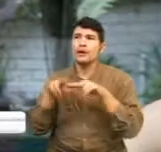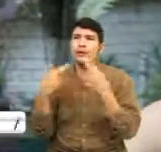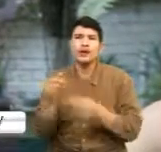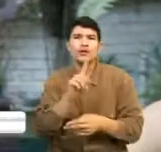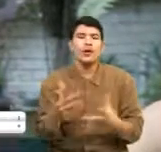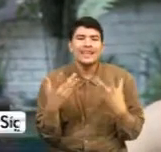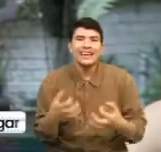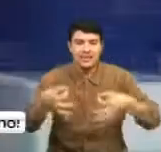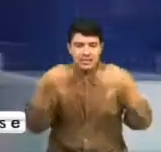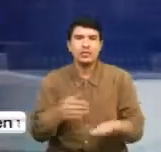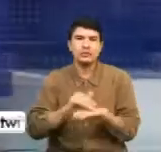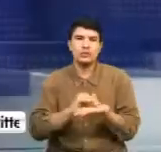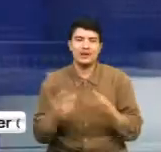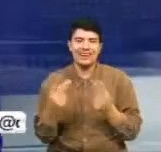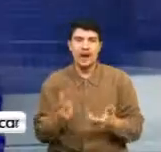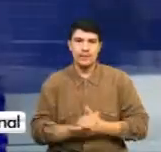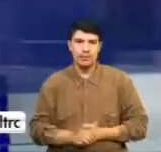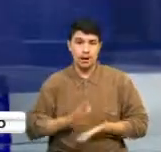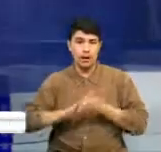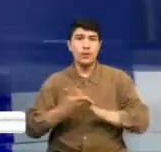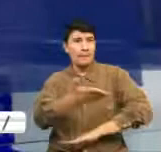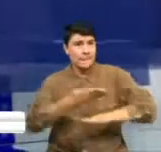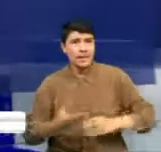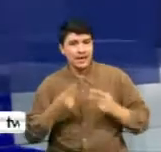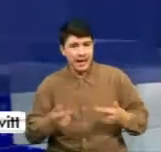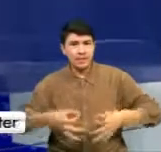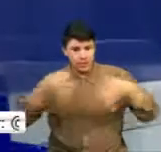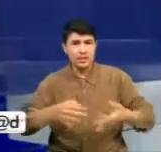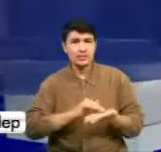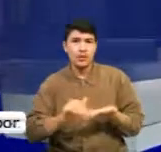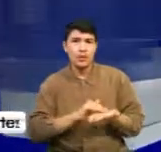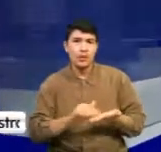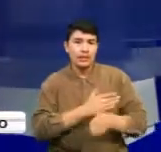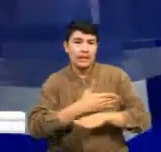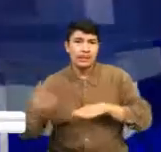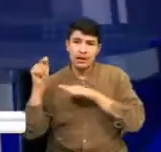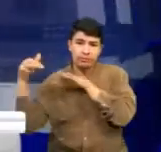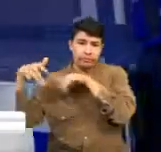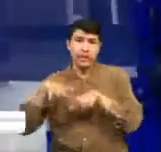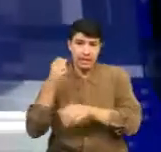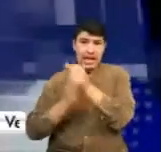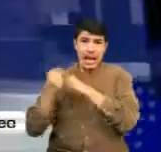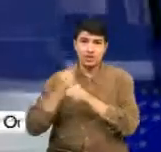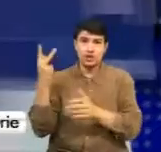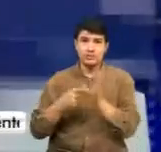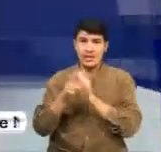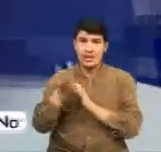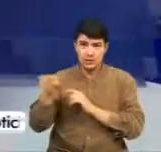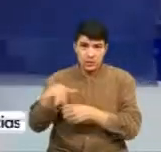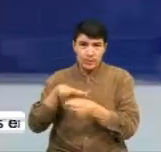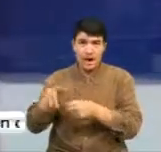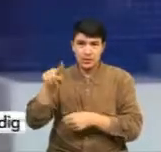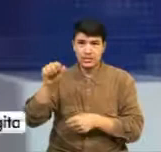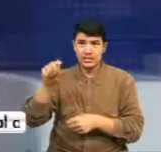ya es soluciones prontas. La comunidad exige una solución inmediata, ya que después de la avalancha del 2014 en el barrio San Martín y